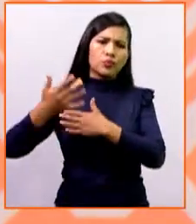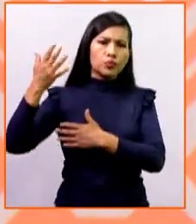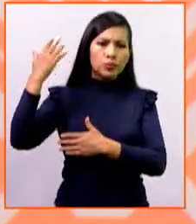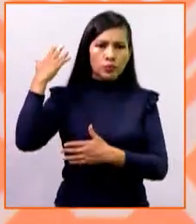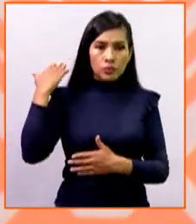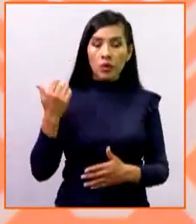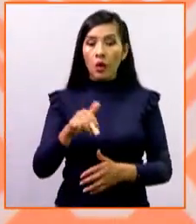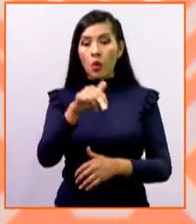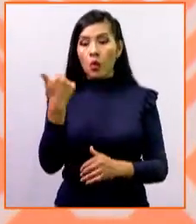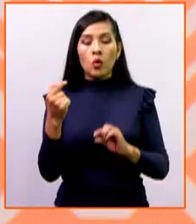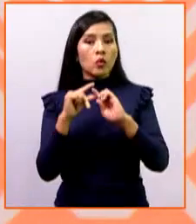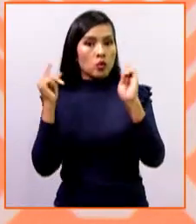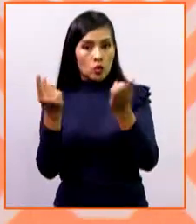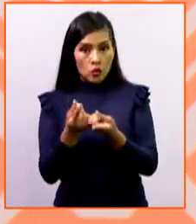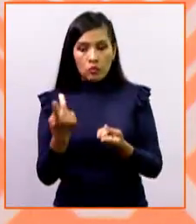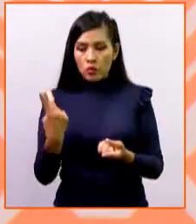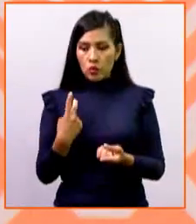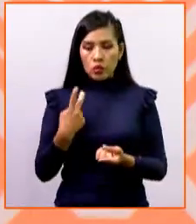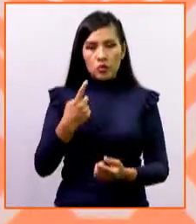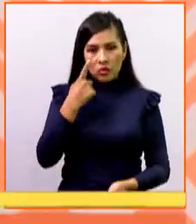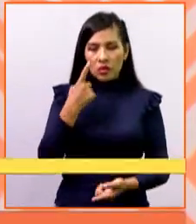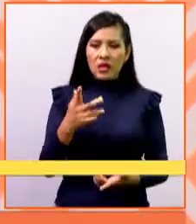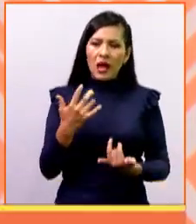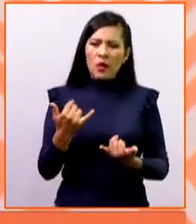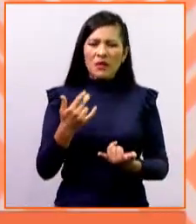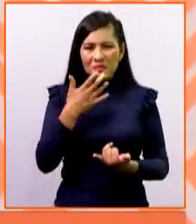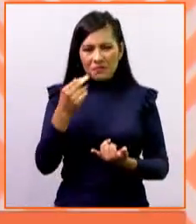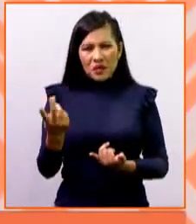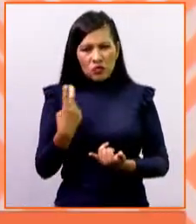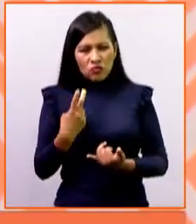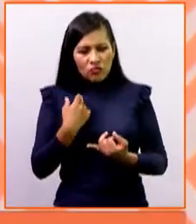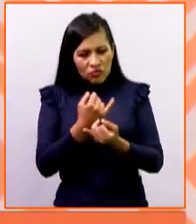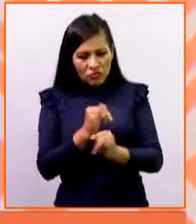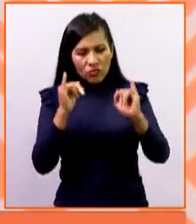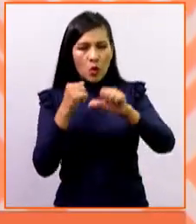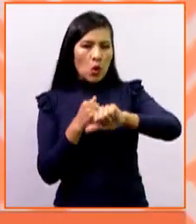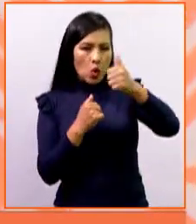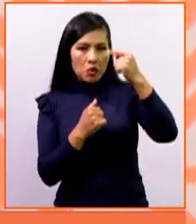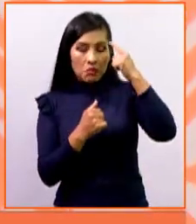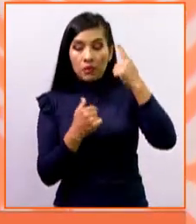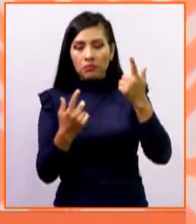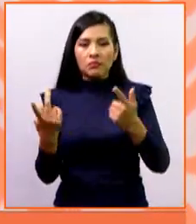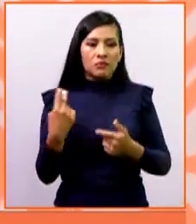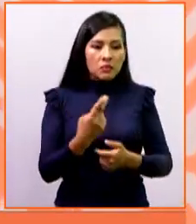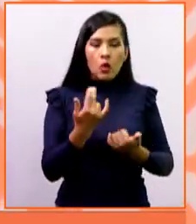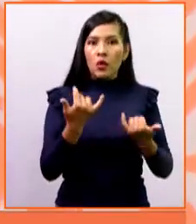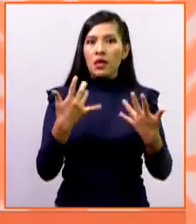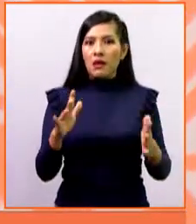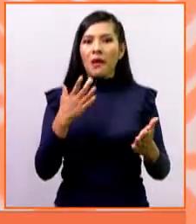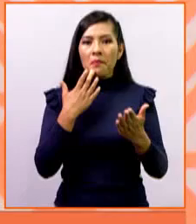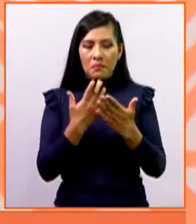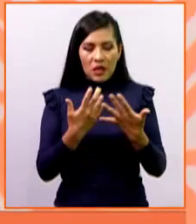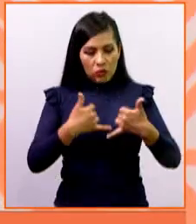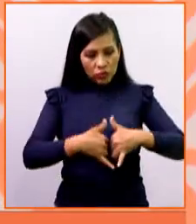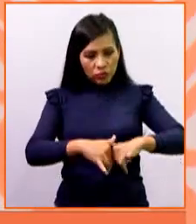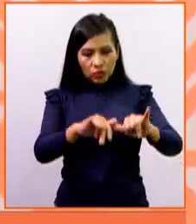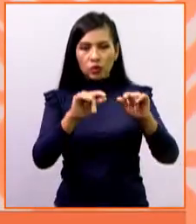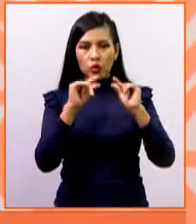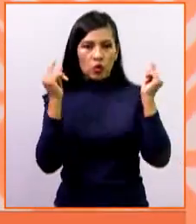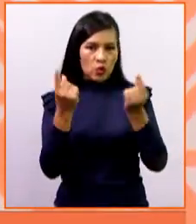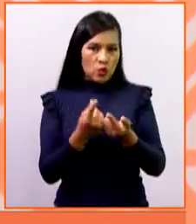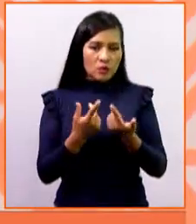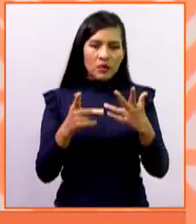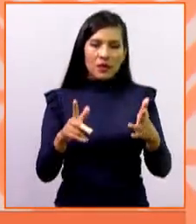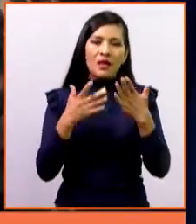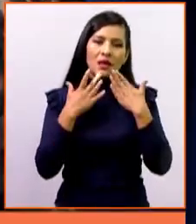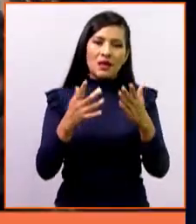otras agrupaciones, y hemos dicho, ¿por qué no hacer algo propio, no? Y gracias a Dios, está caminando hace tiempo ya la orquesta. También gracias